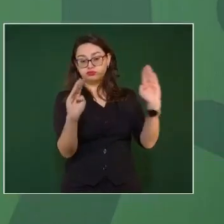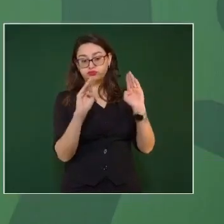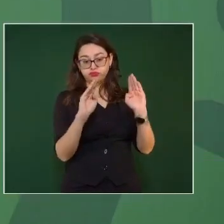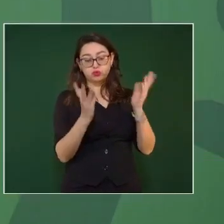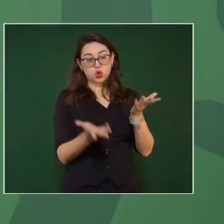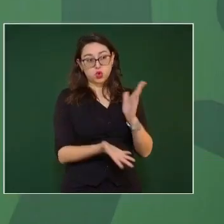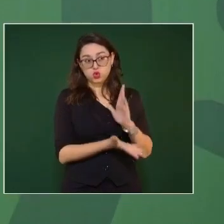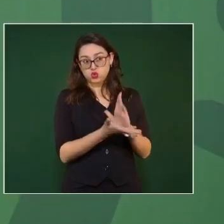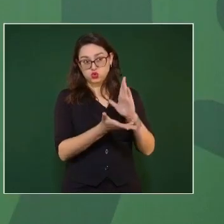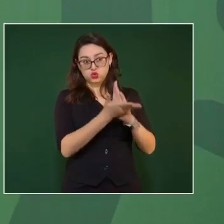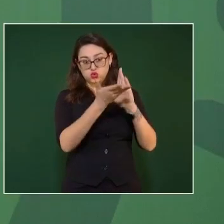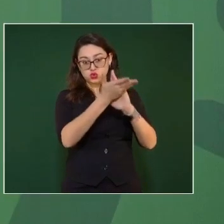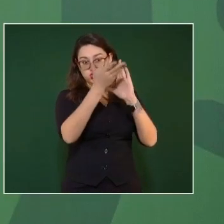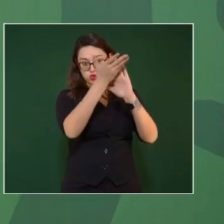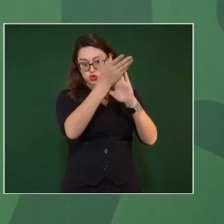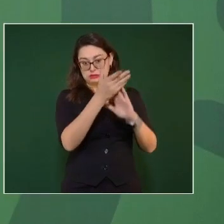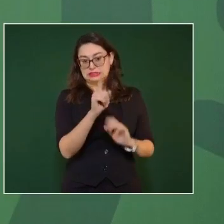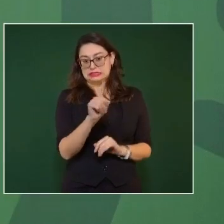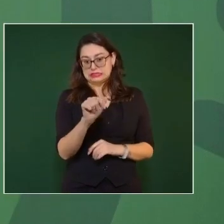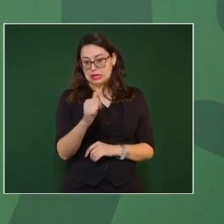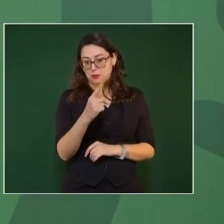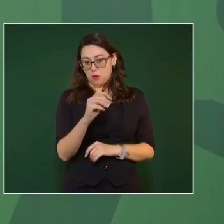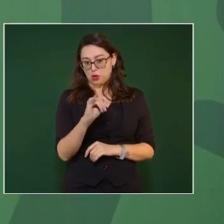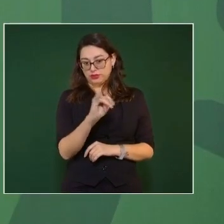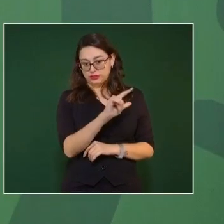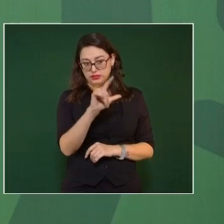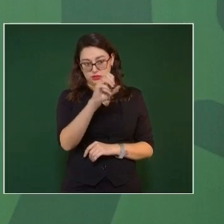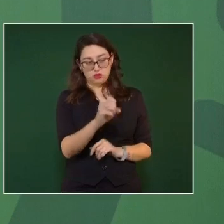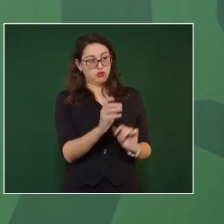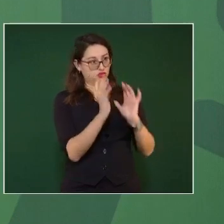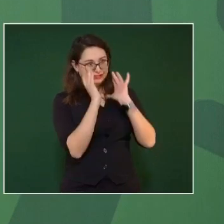la construcción, pero